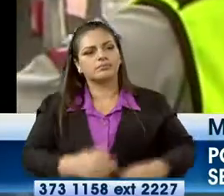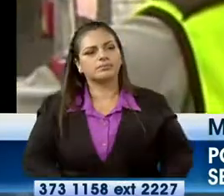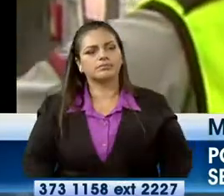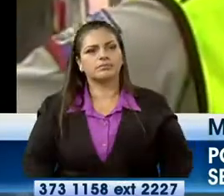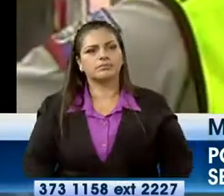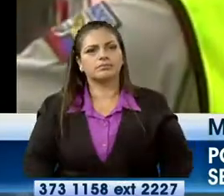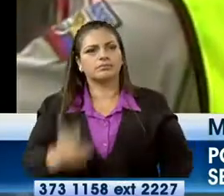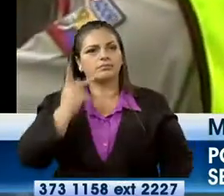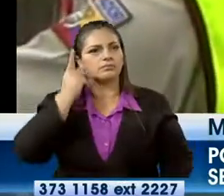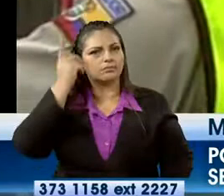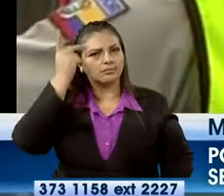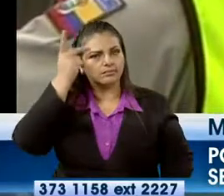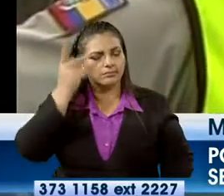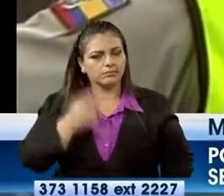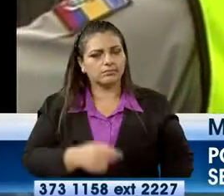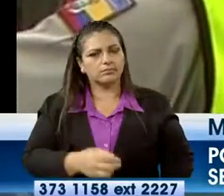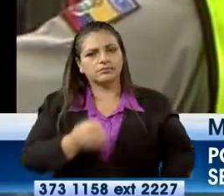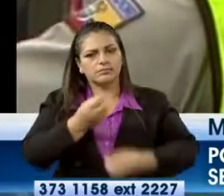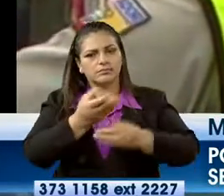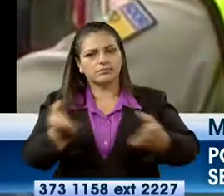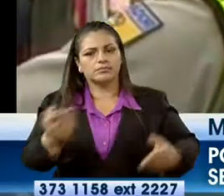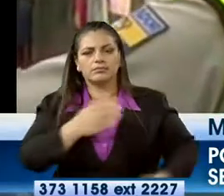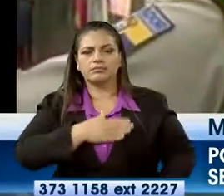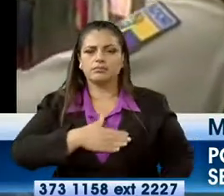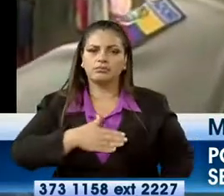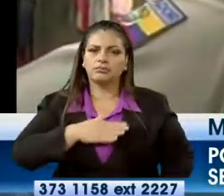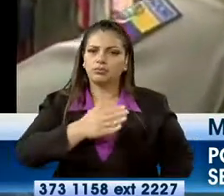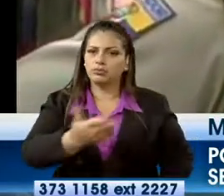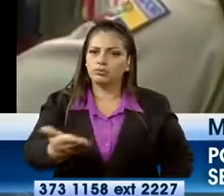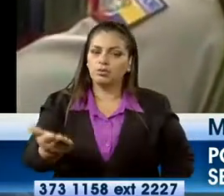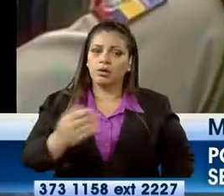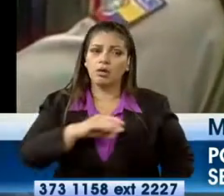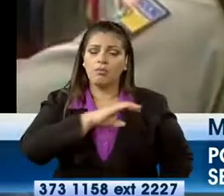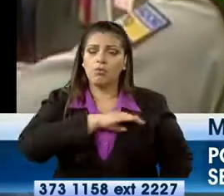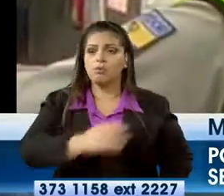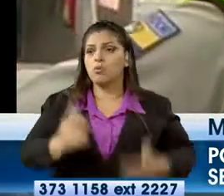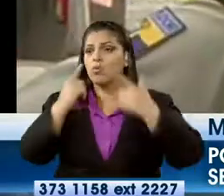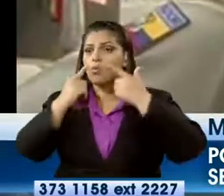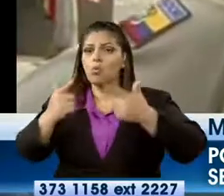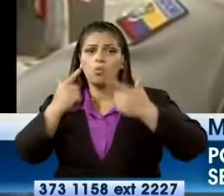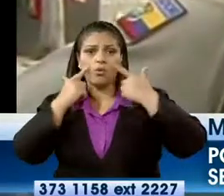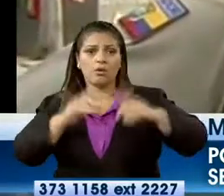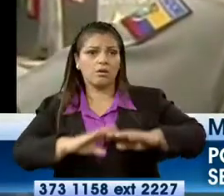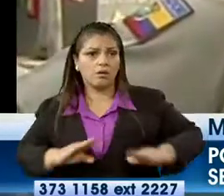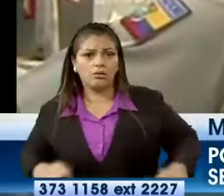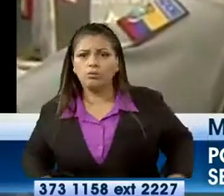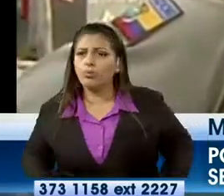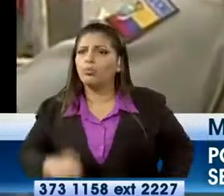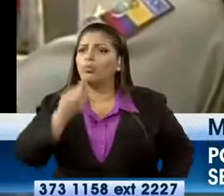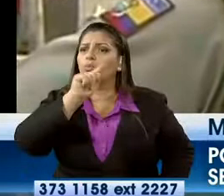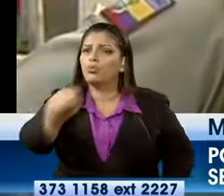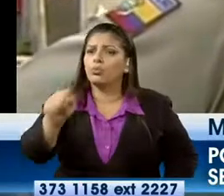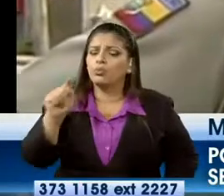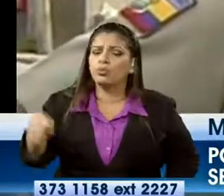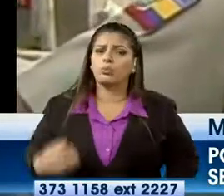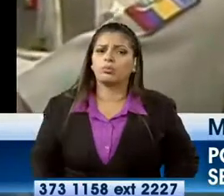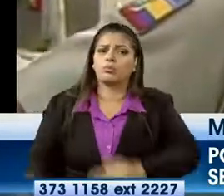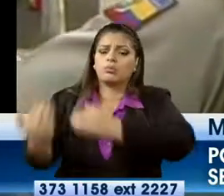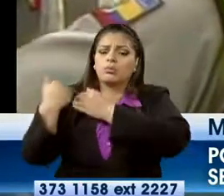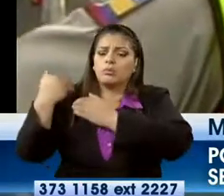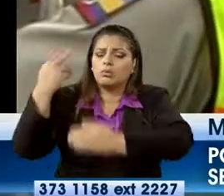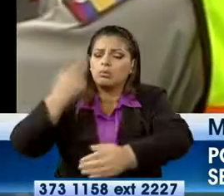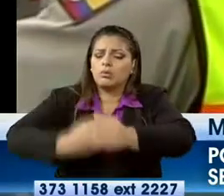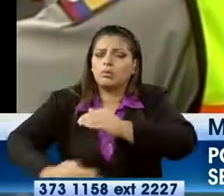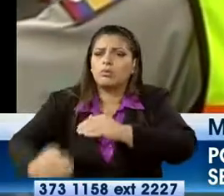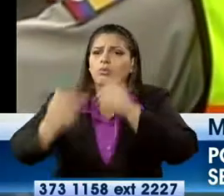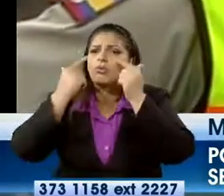a los padres. Que la responsabilidad no es solo de la policía, la responsabilidad también es de los padres. Pues si son menores